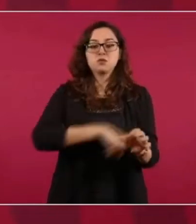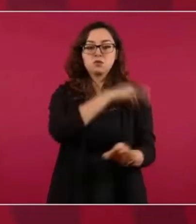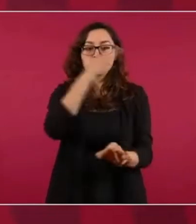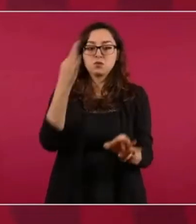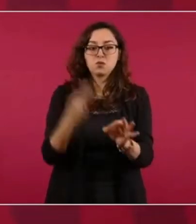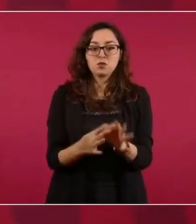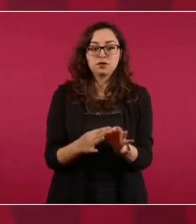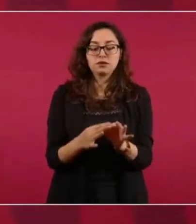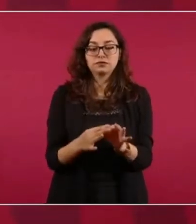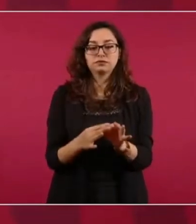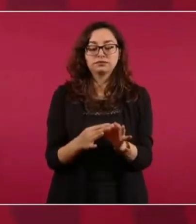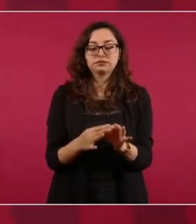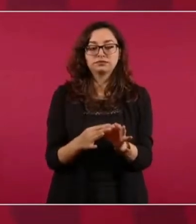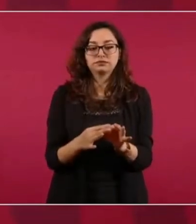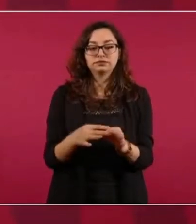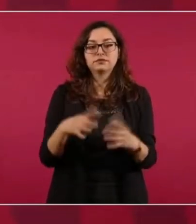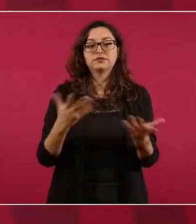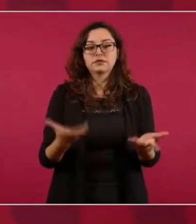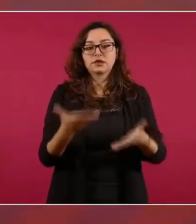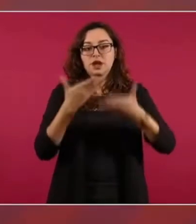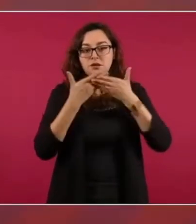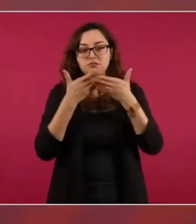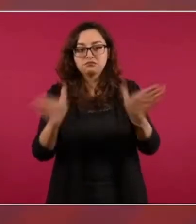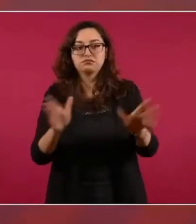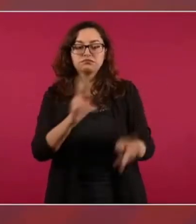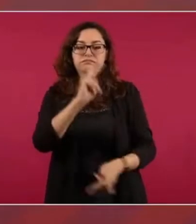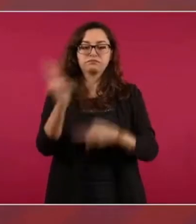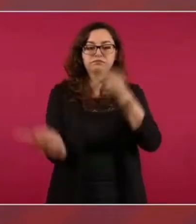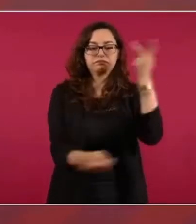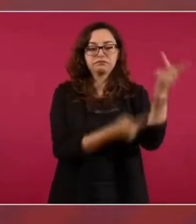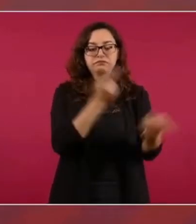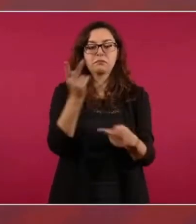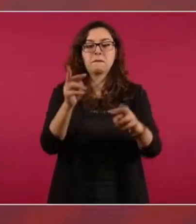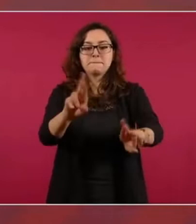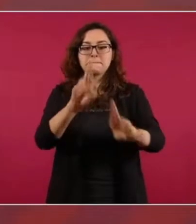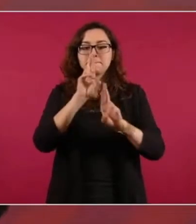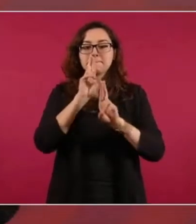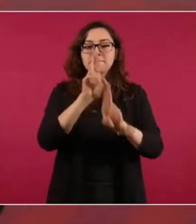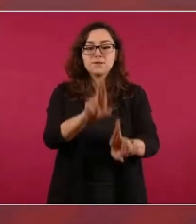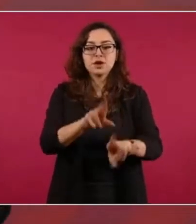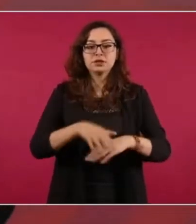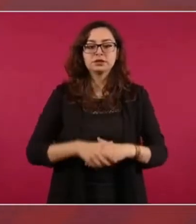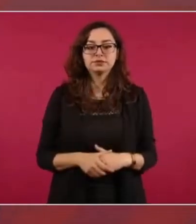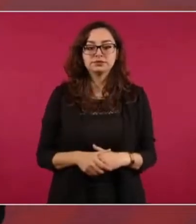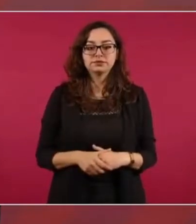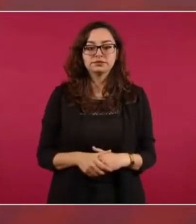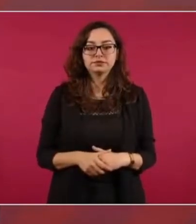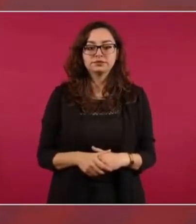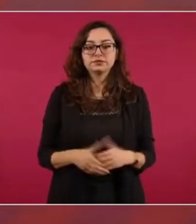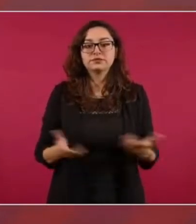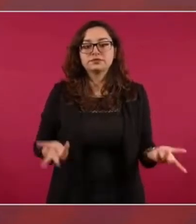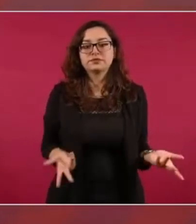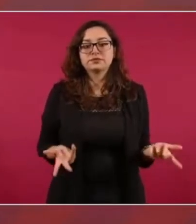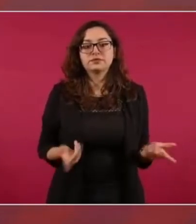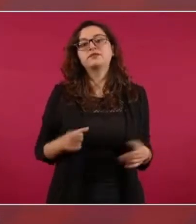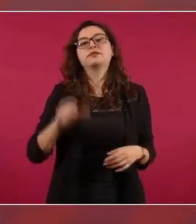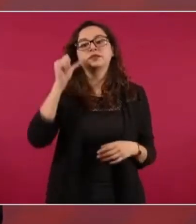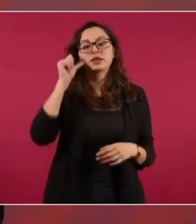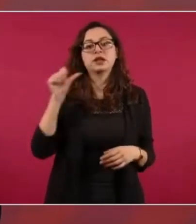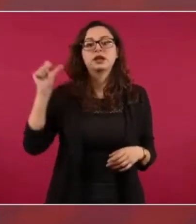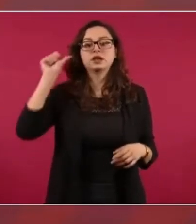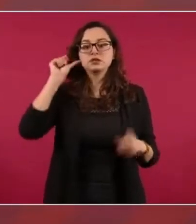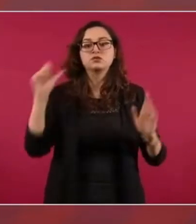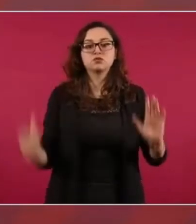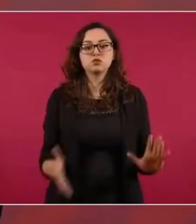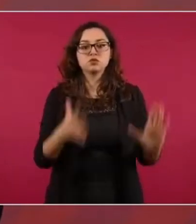nos vamos con preguntas y respuestas. Hicimos el compromiso ayer y los compromisos se cumplen